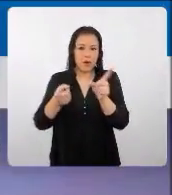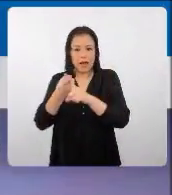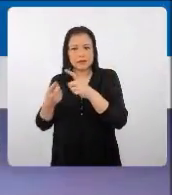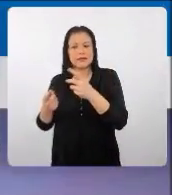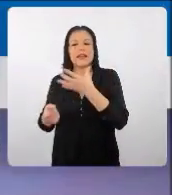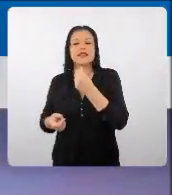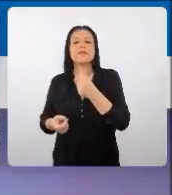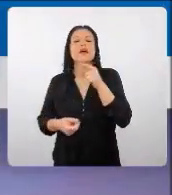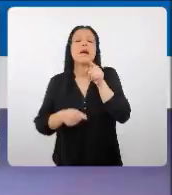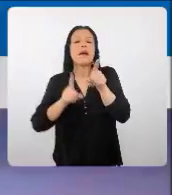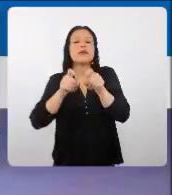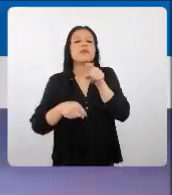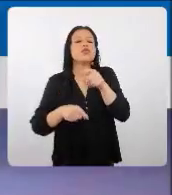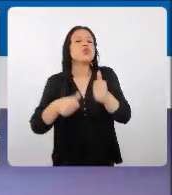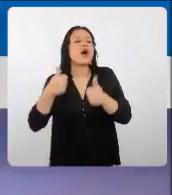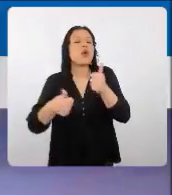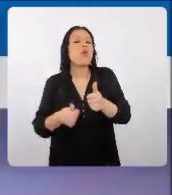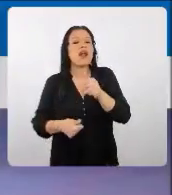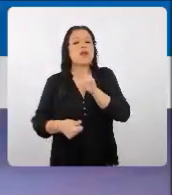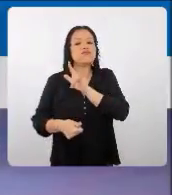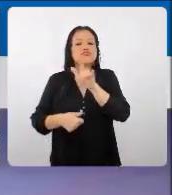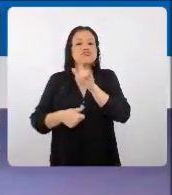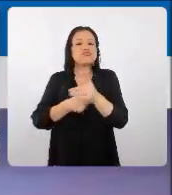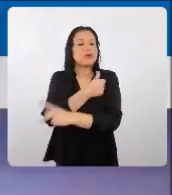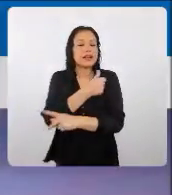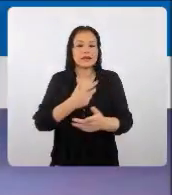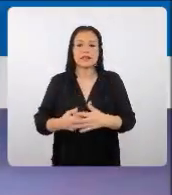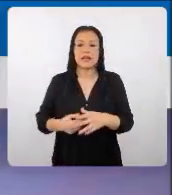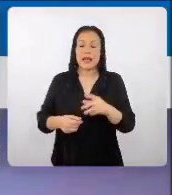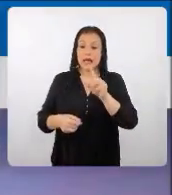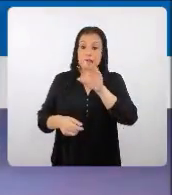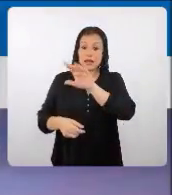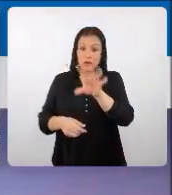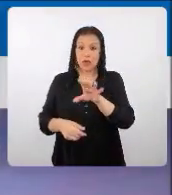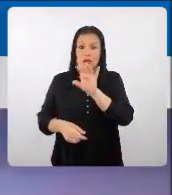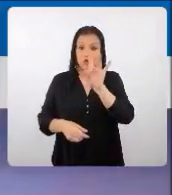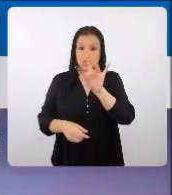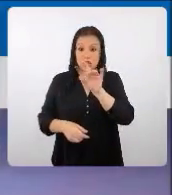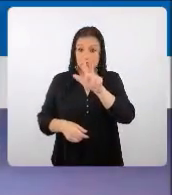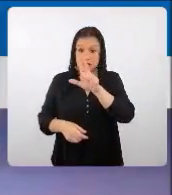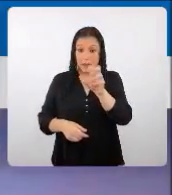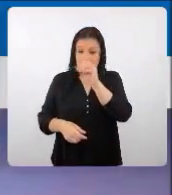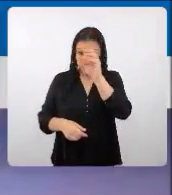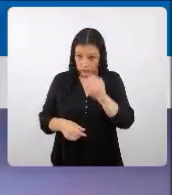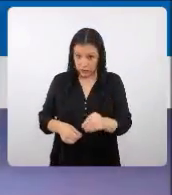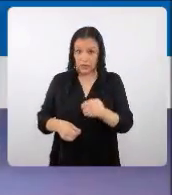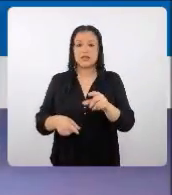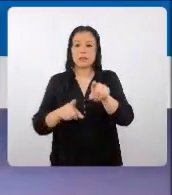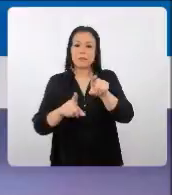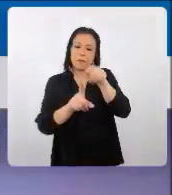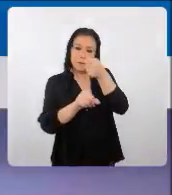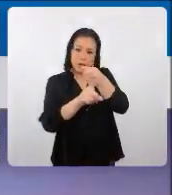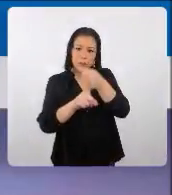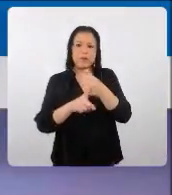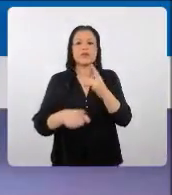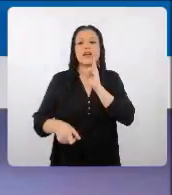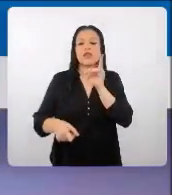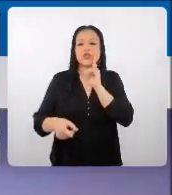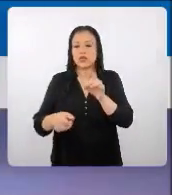destinos viajarían? El 83% mencionó que nuevamente viajarían dentro de su estado de residencia.